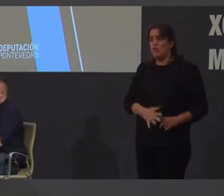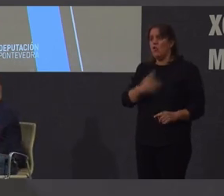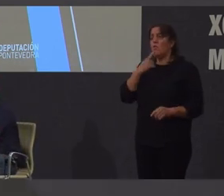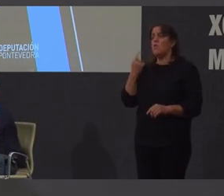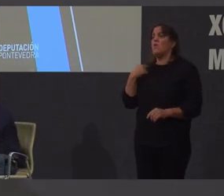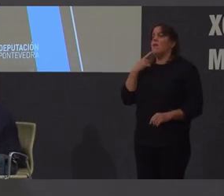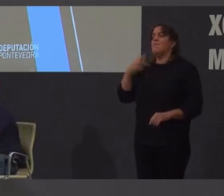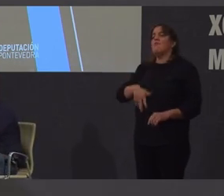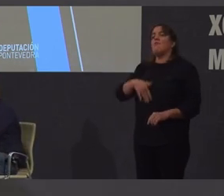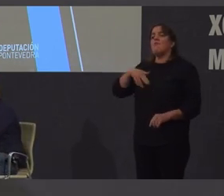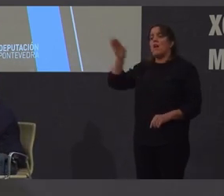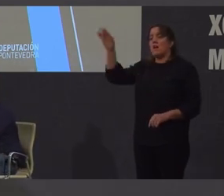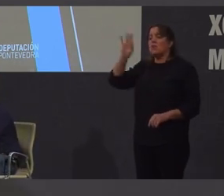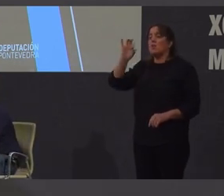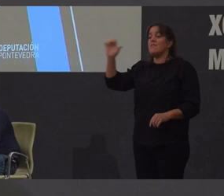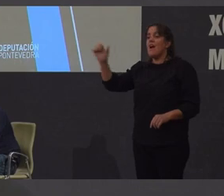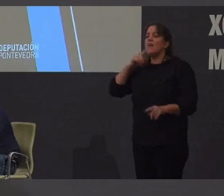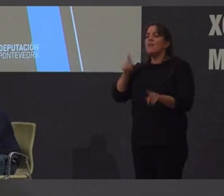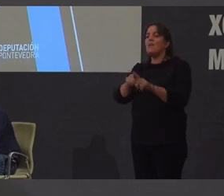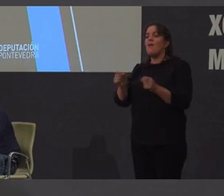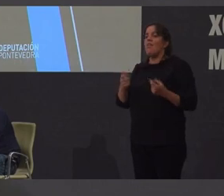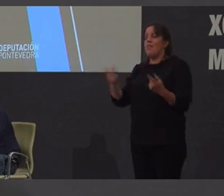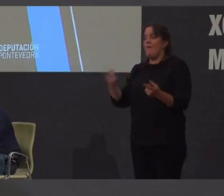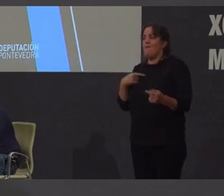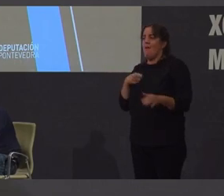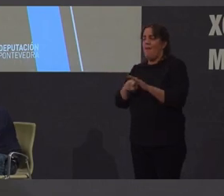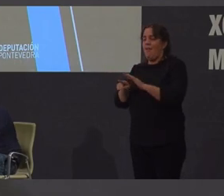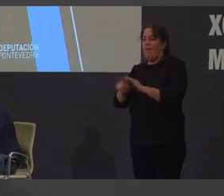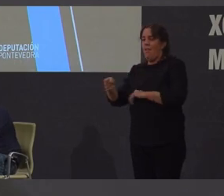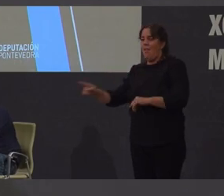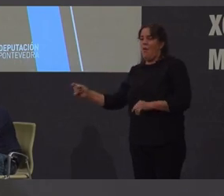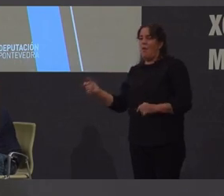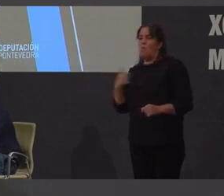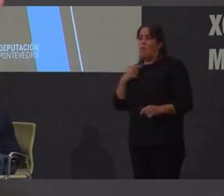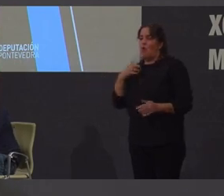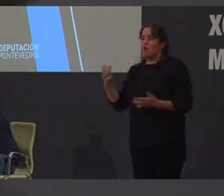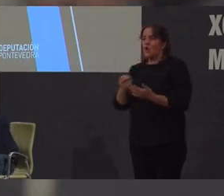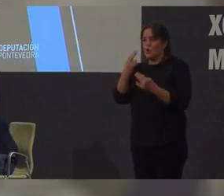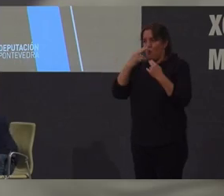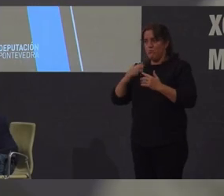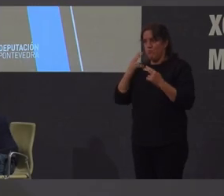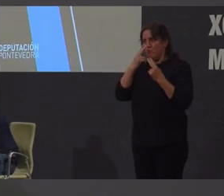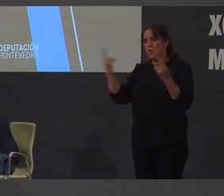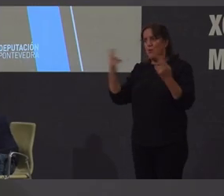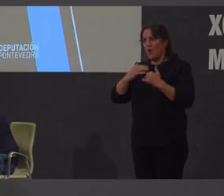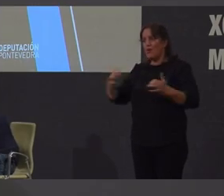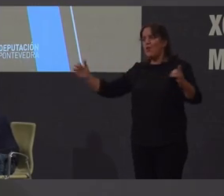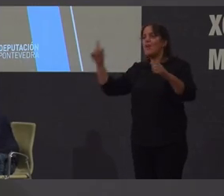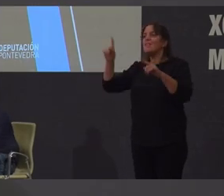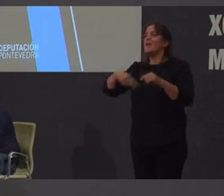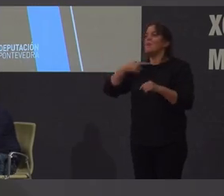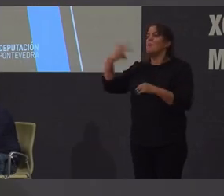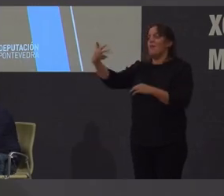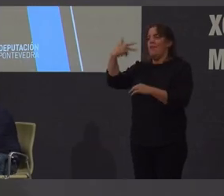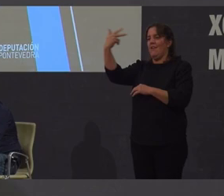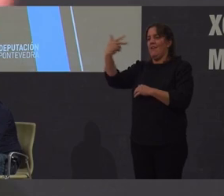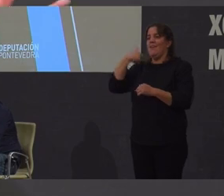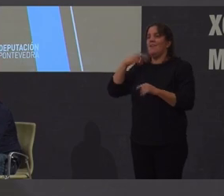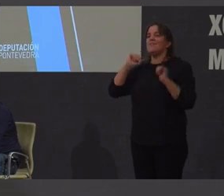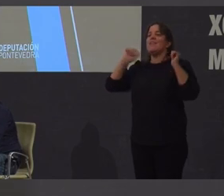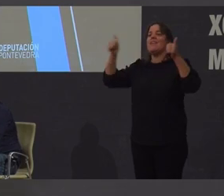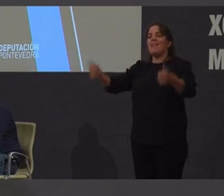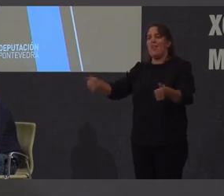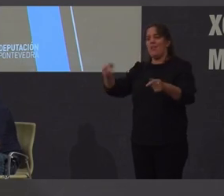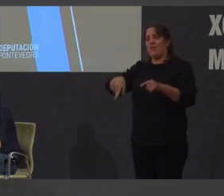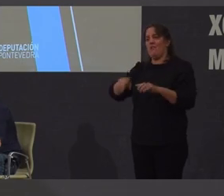e promete subir bastante a bilis a todo o público que está de hoxe aquí e a través do streaming neste inicio de xornadas. Temos